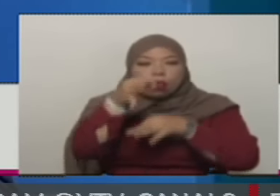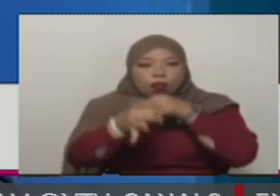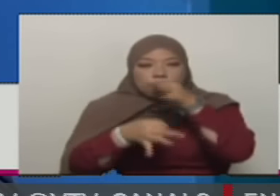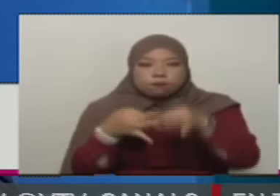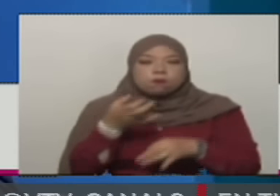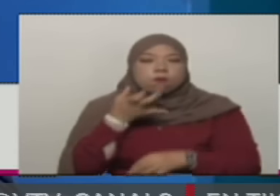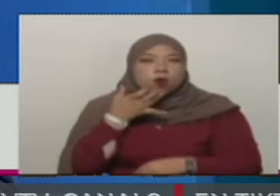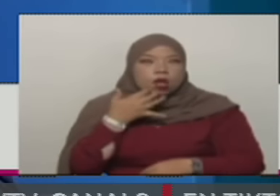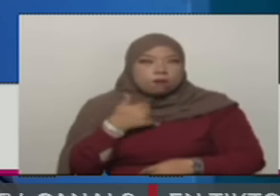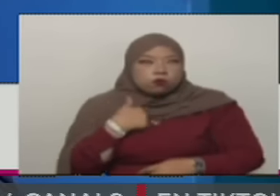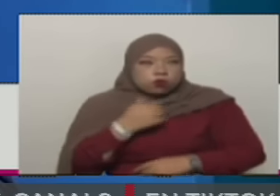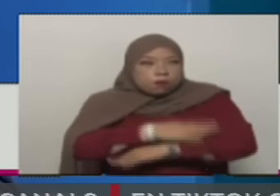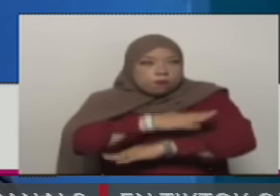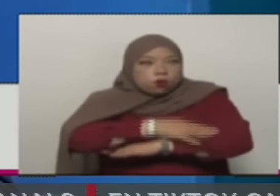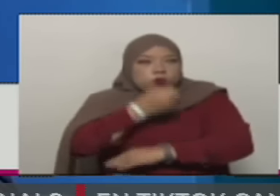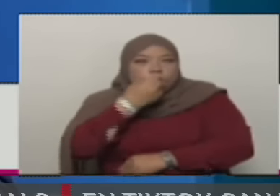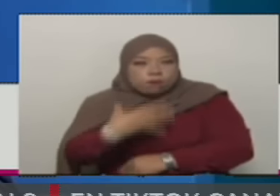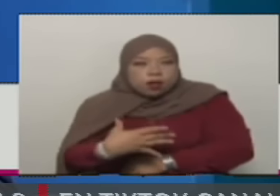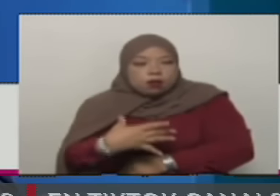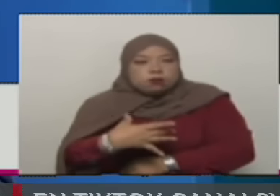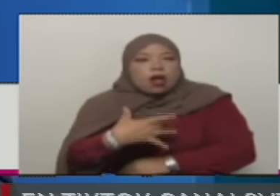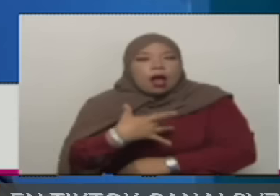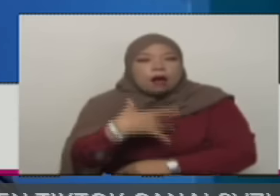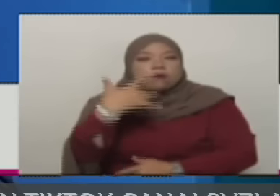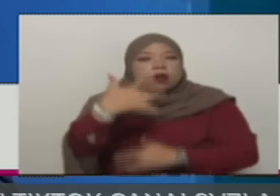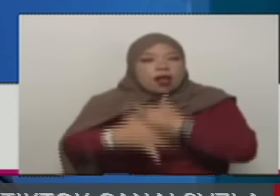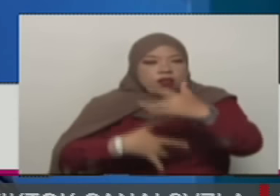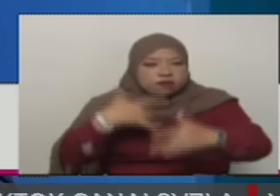Yo he conducido este proceso